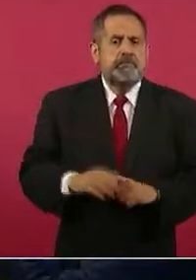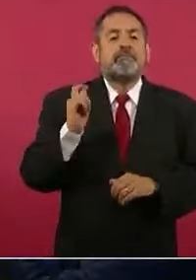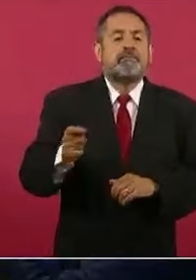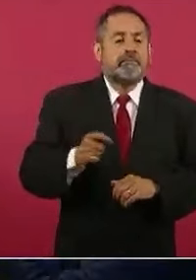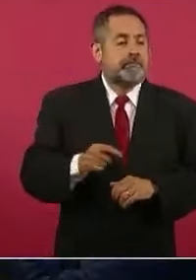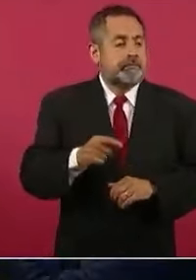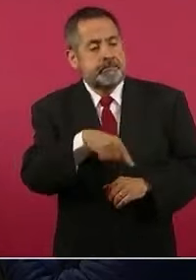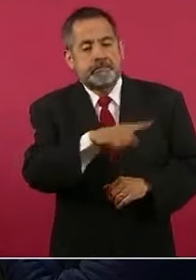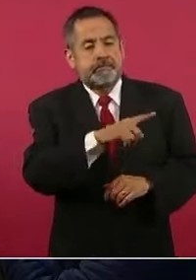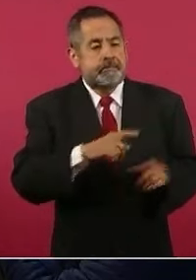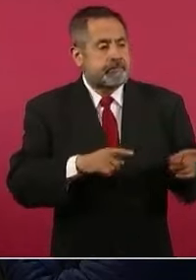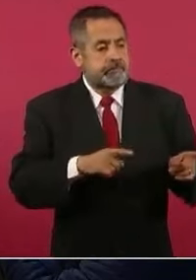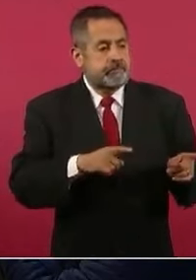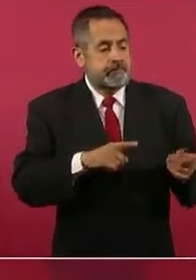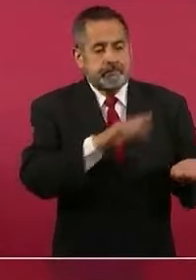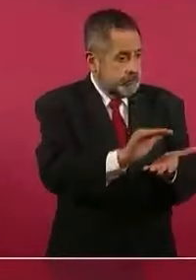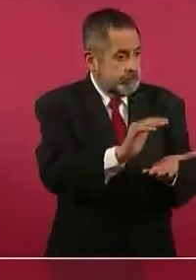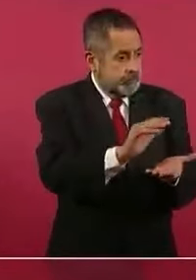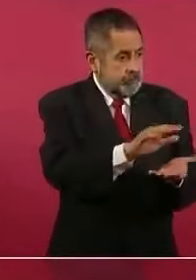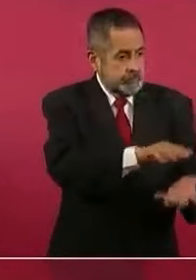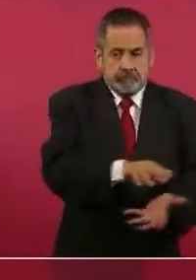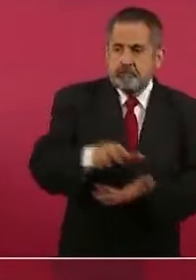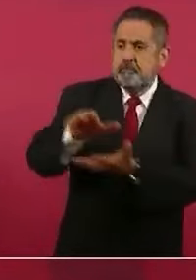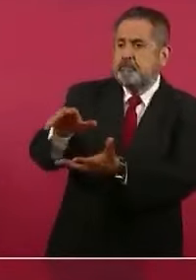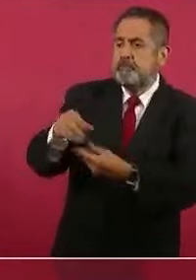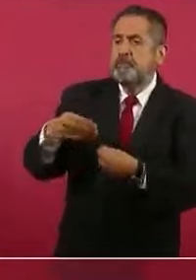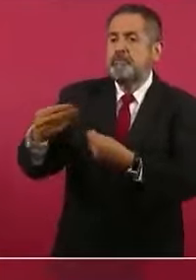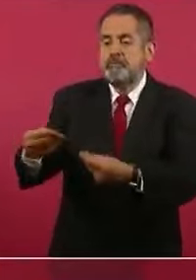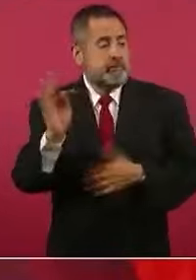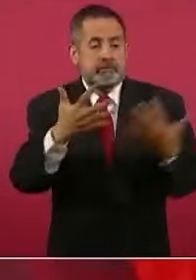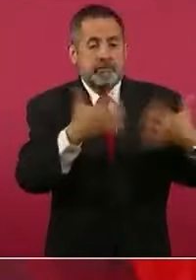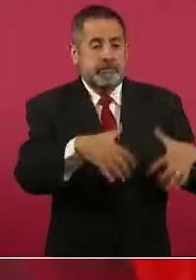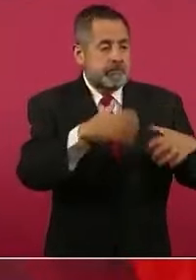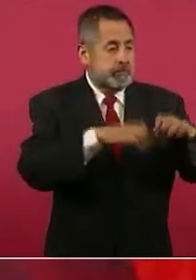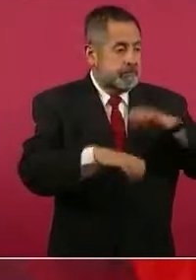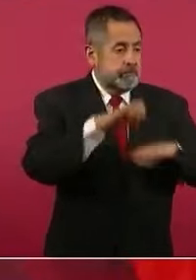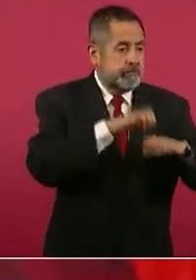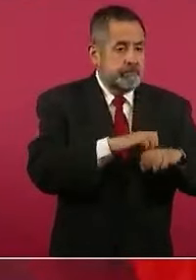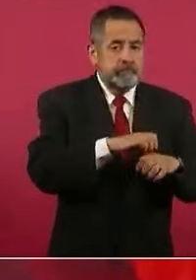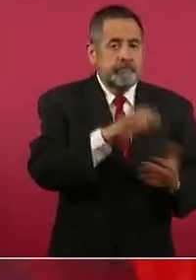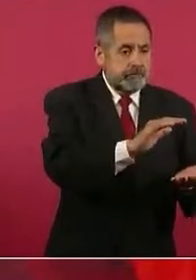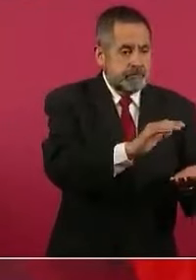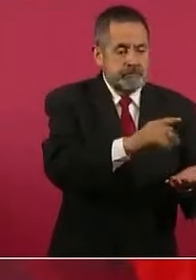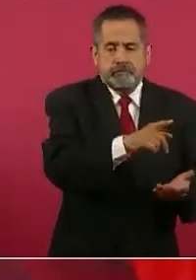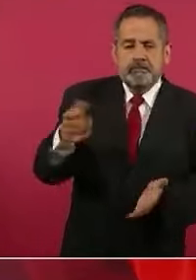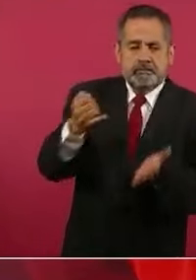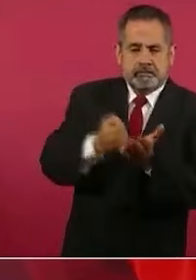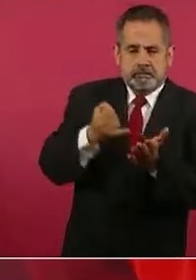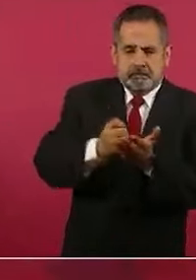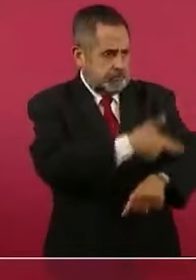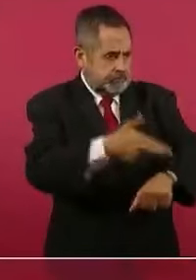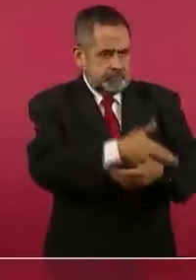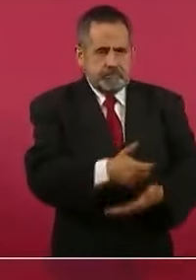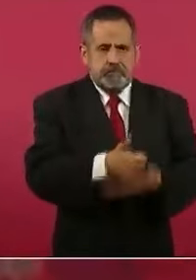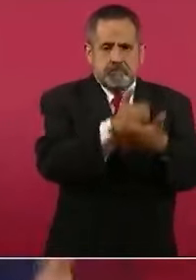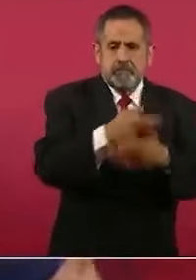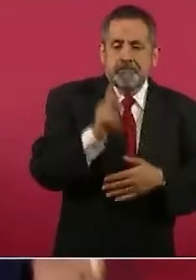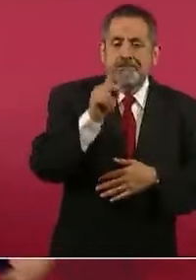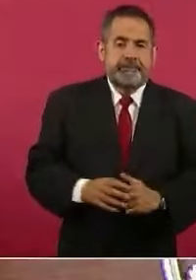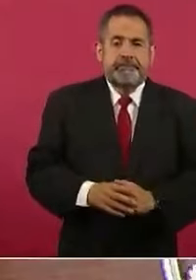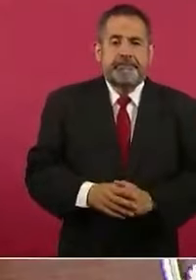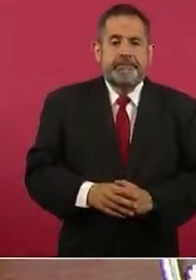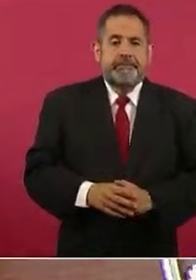bajar su consumo de agua, van a bajar su producción, les ayudamos en lo fiscal, pero son decisiones que deben de